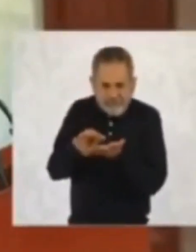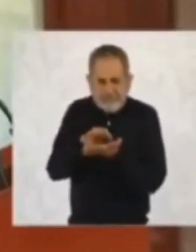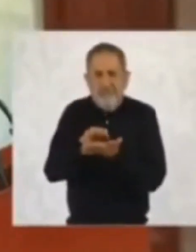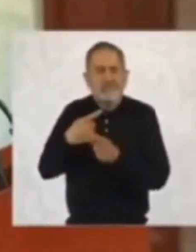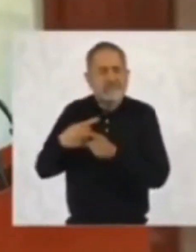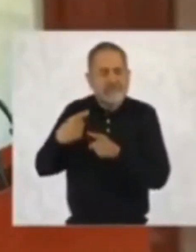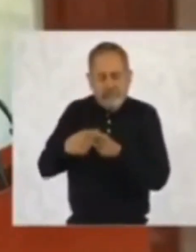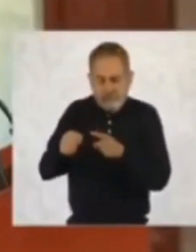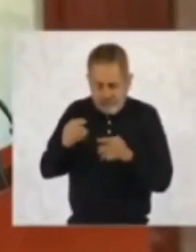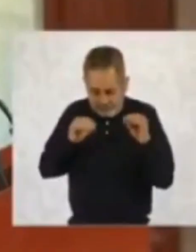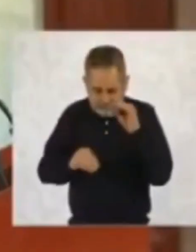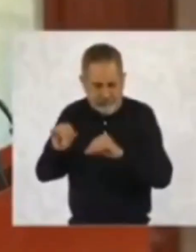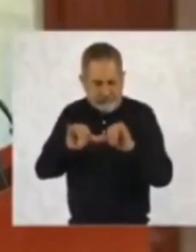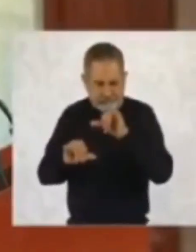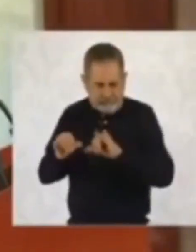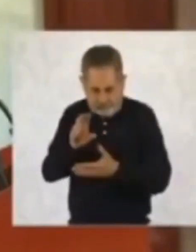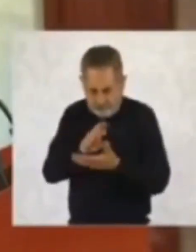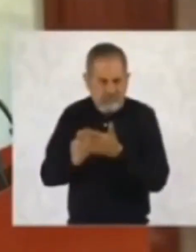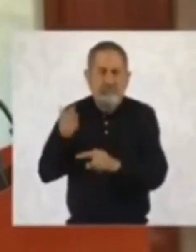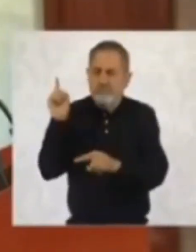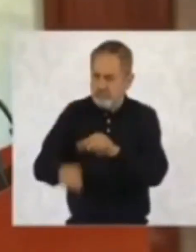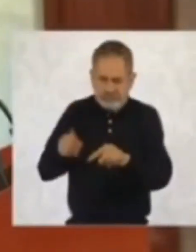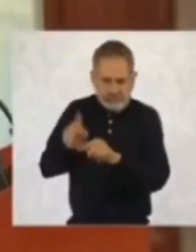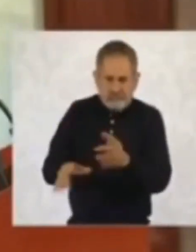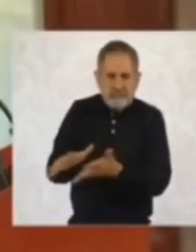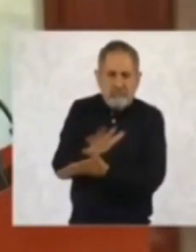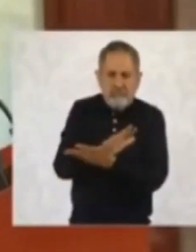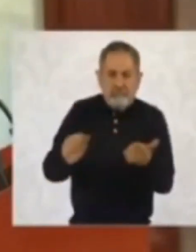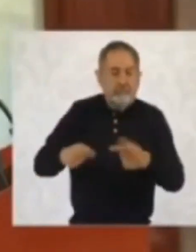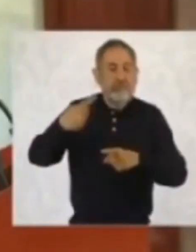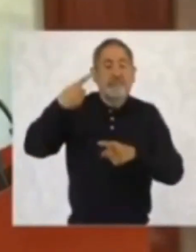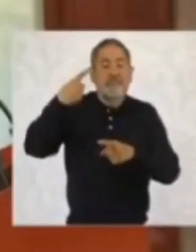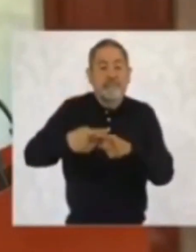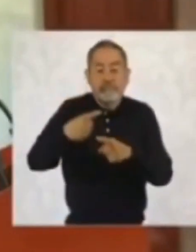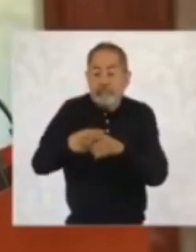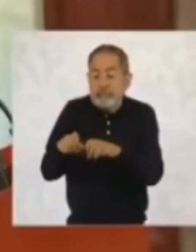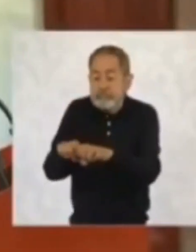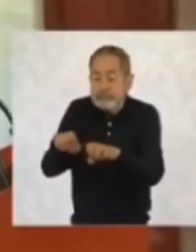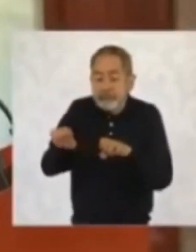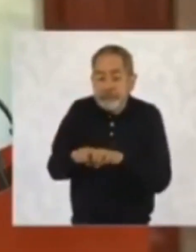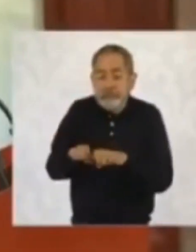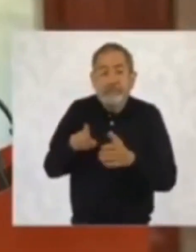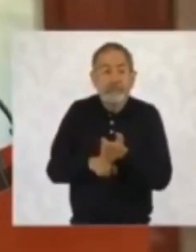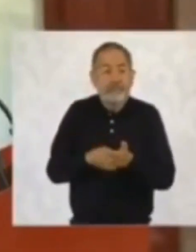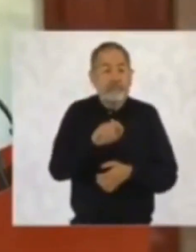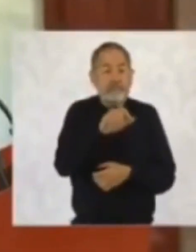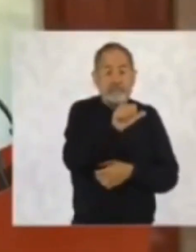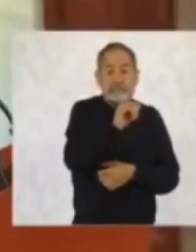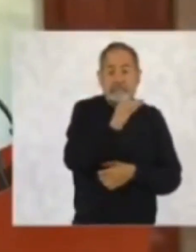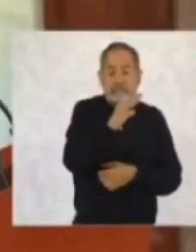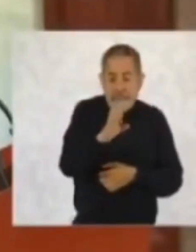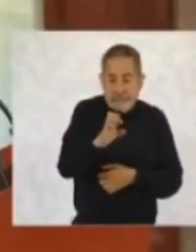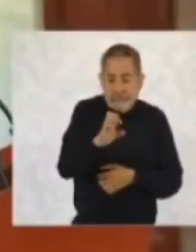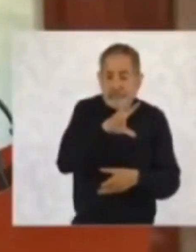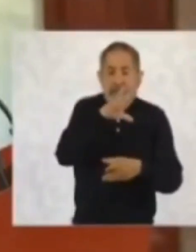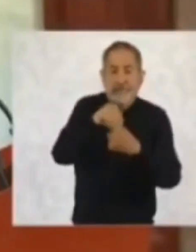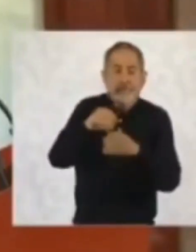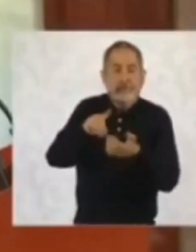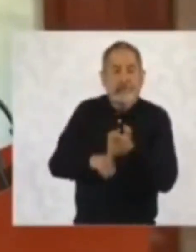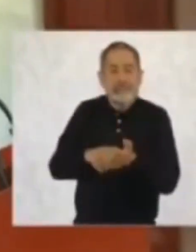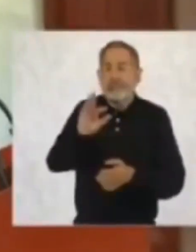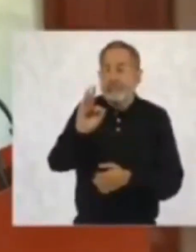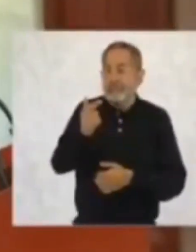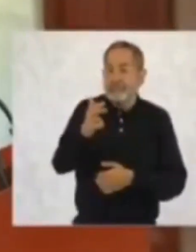estupefacientes y precursores químicos en una operación dirigida por un equipo de la AIC, de la